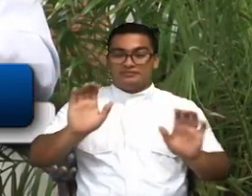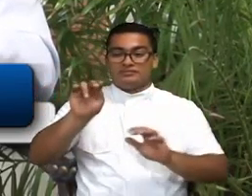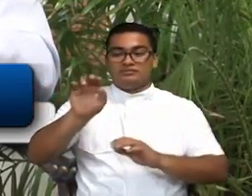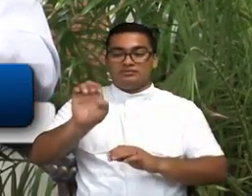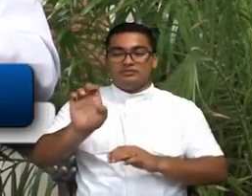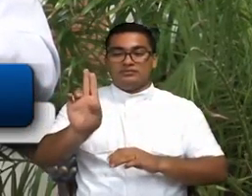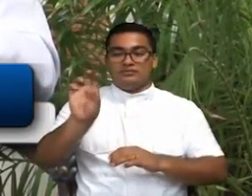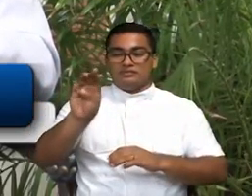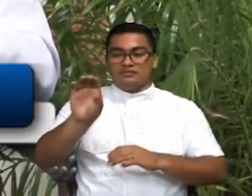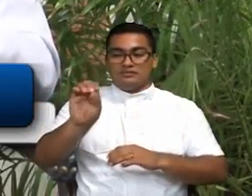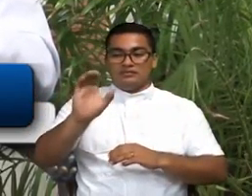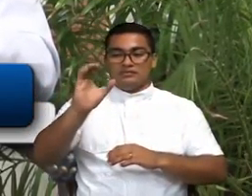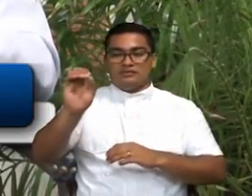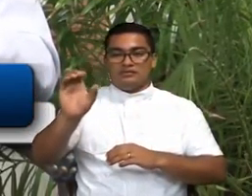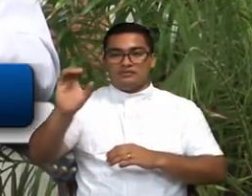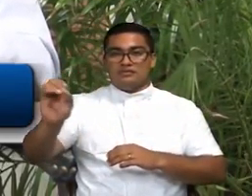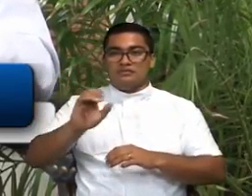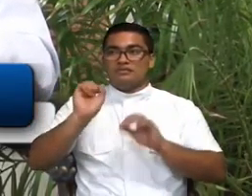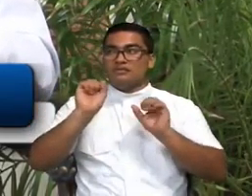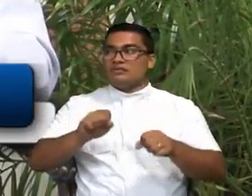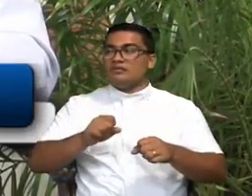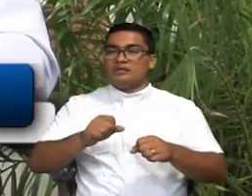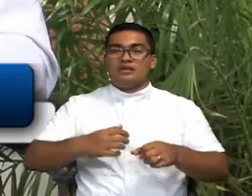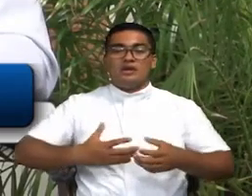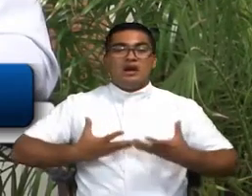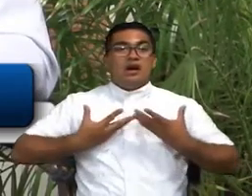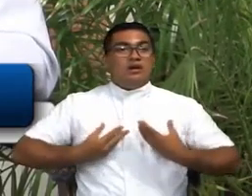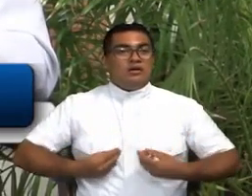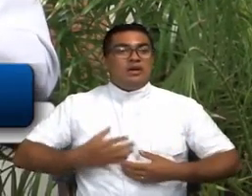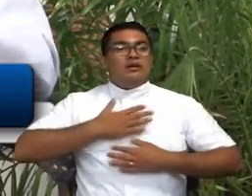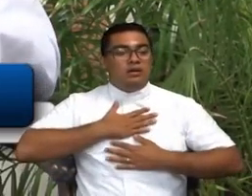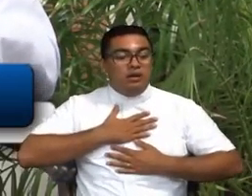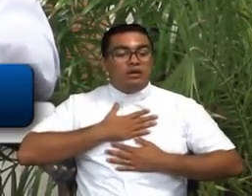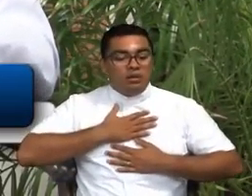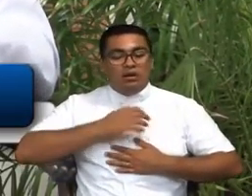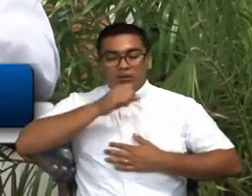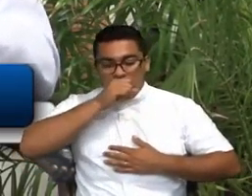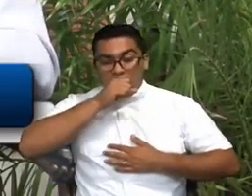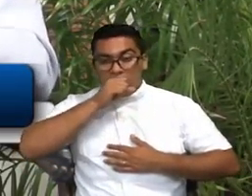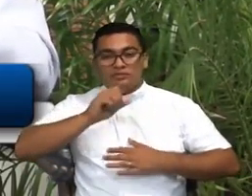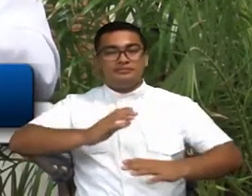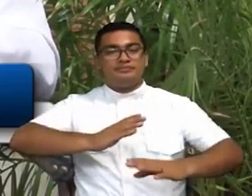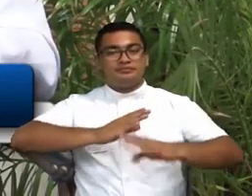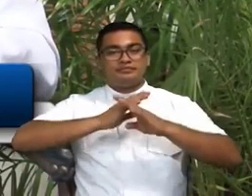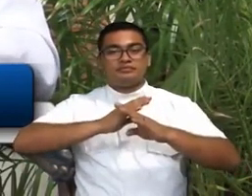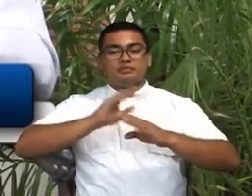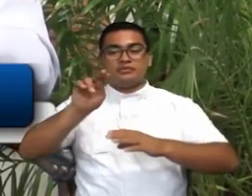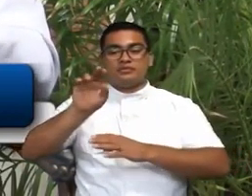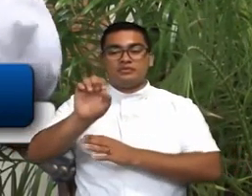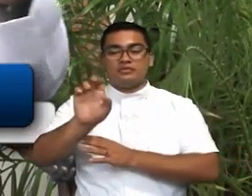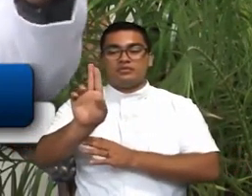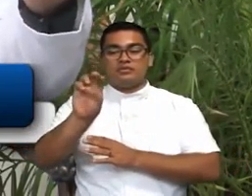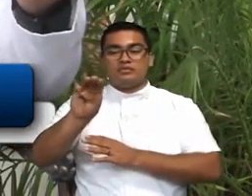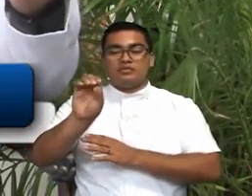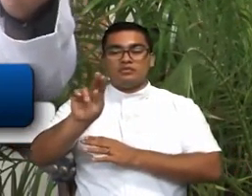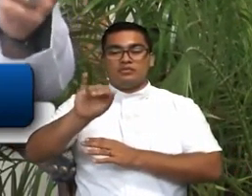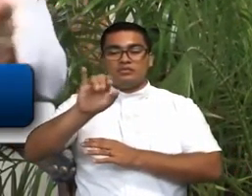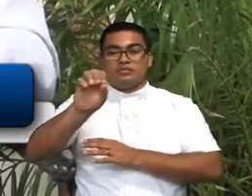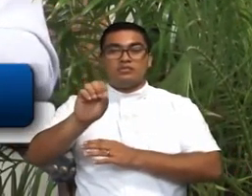lo que es la mayor frecuente de que es la neumonía. ¿Por qué? Porque hay tipos de neumonía que no solo son por bacterias